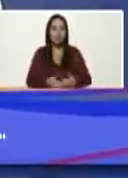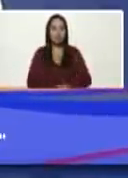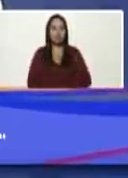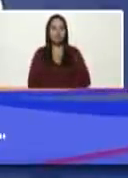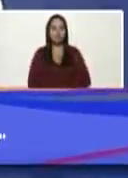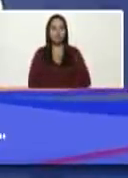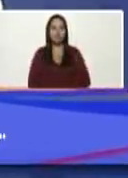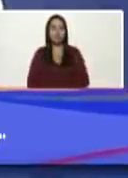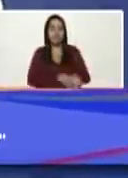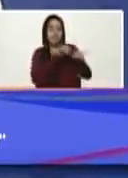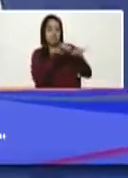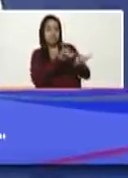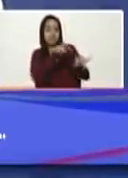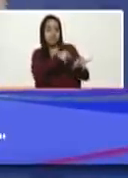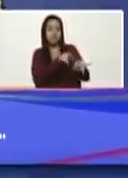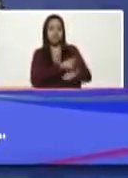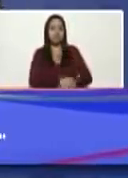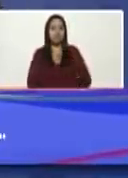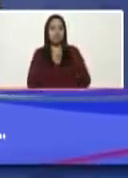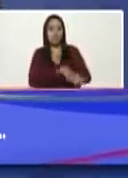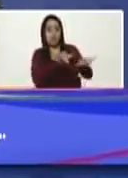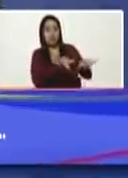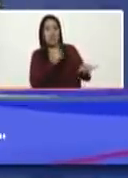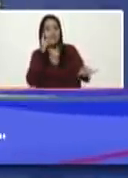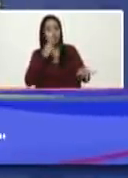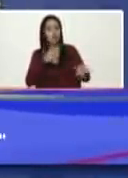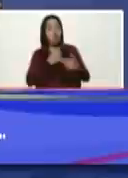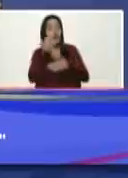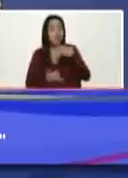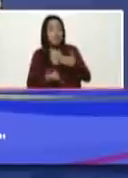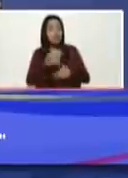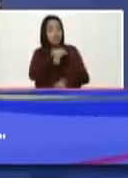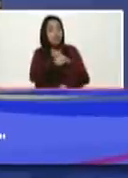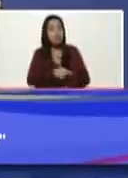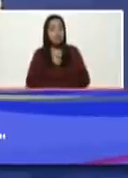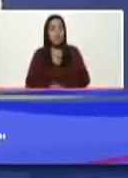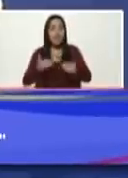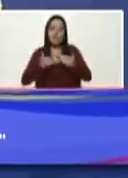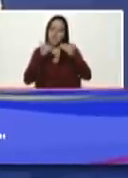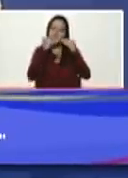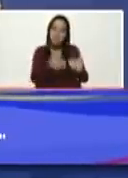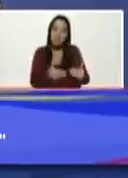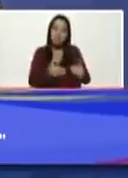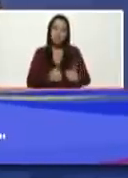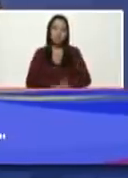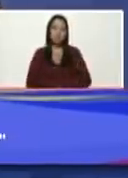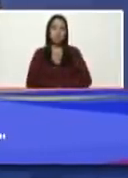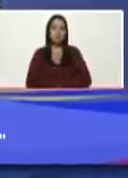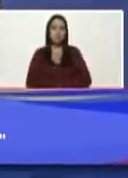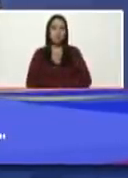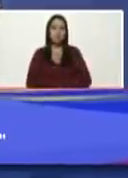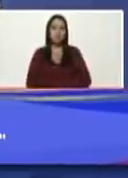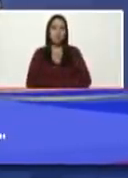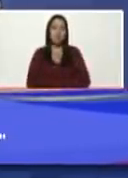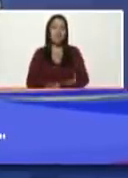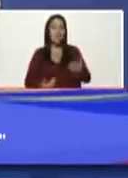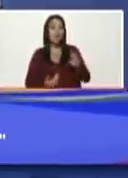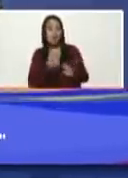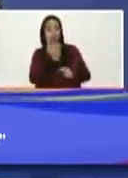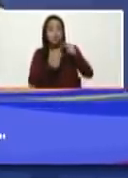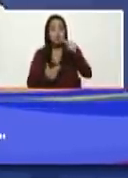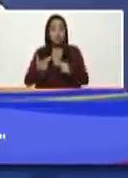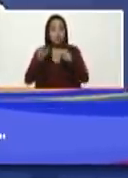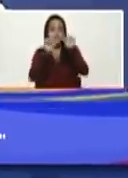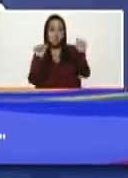para esto. Para esto, este es nuestro proyecto. Avanzar en la construcción del sistema público.